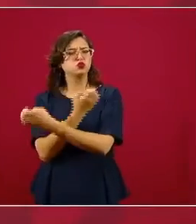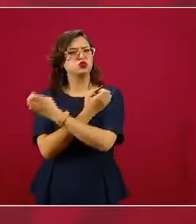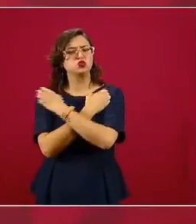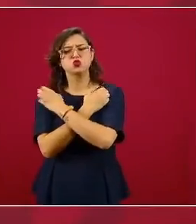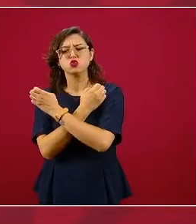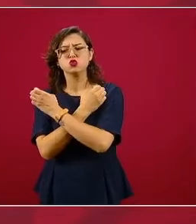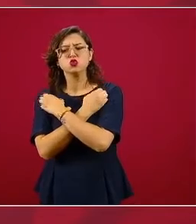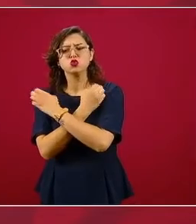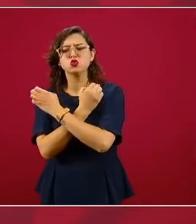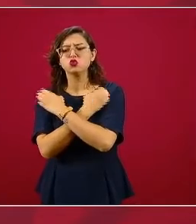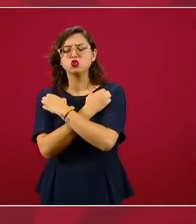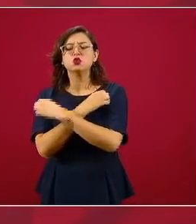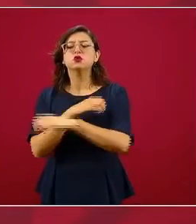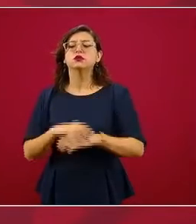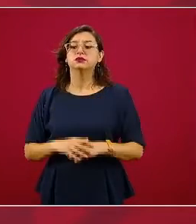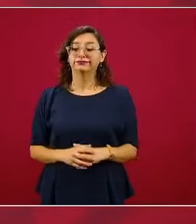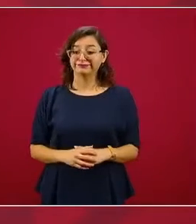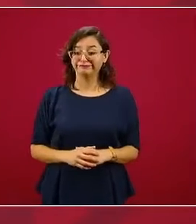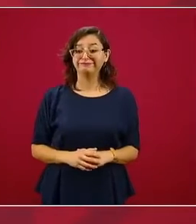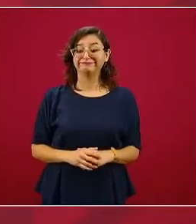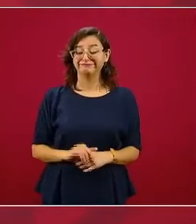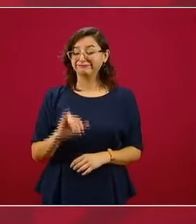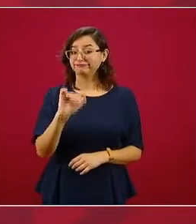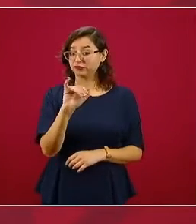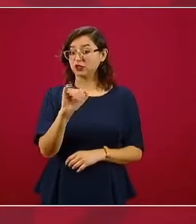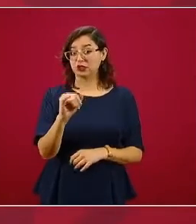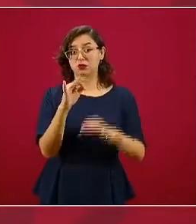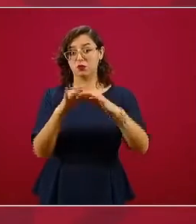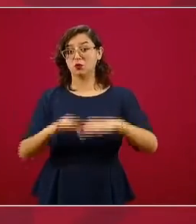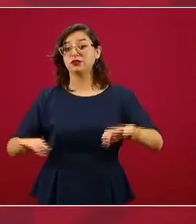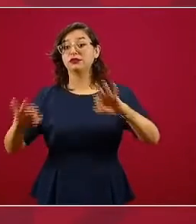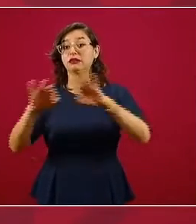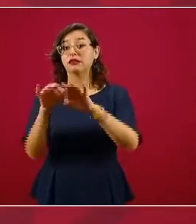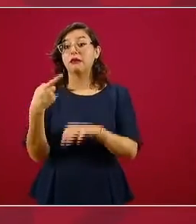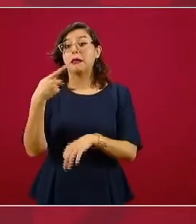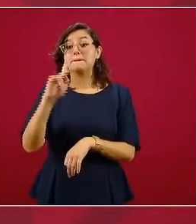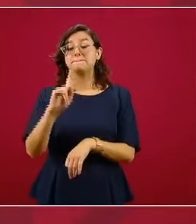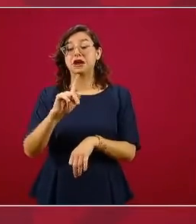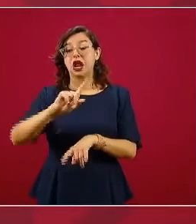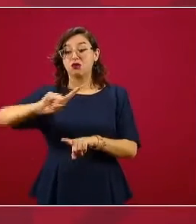sí, pero detrás de eso